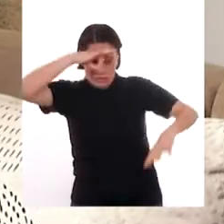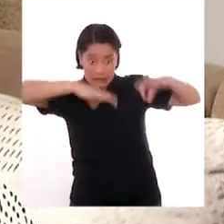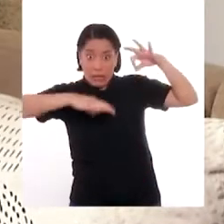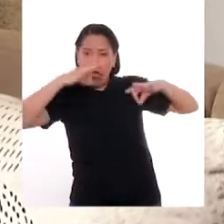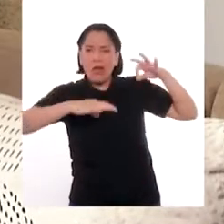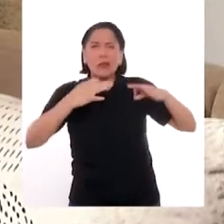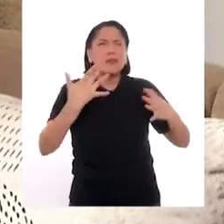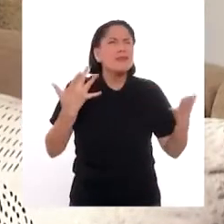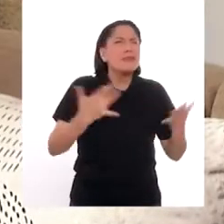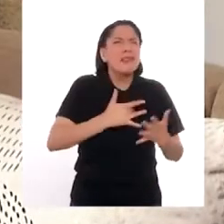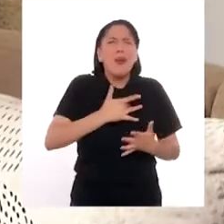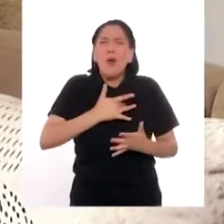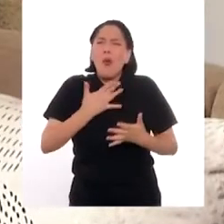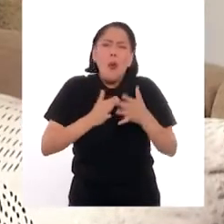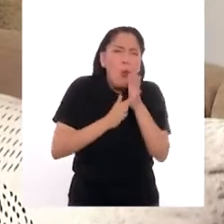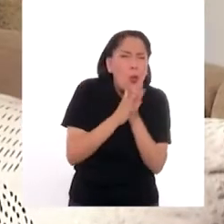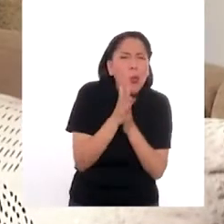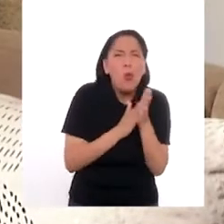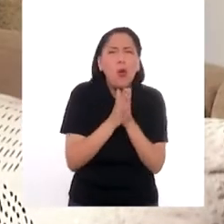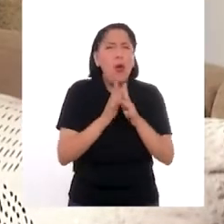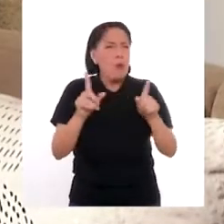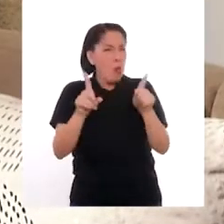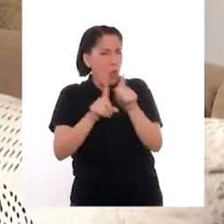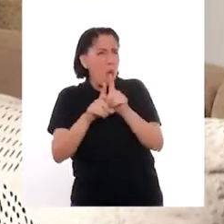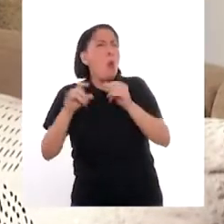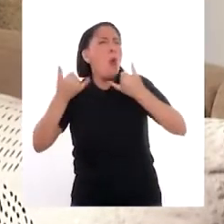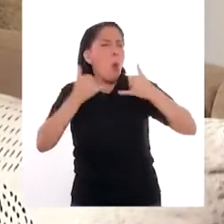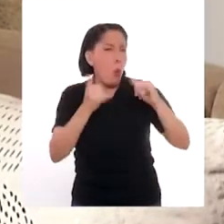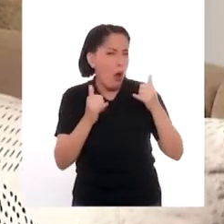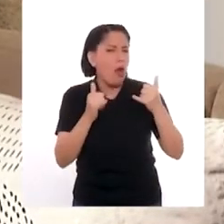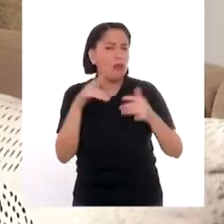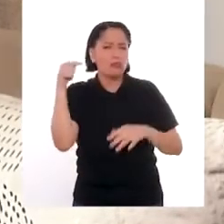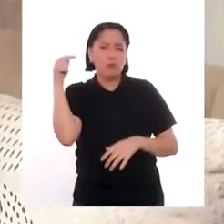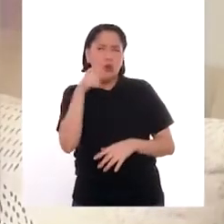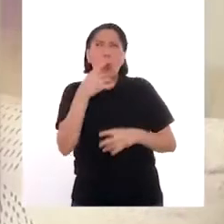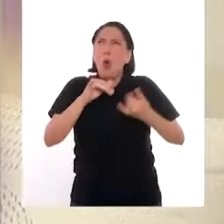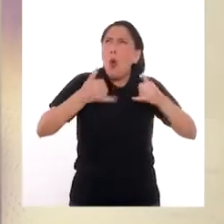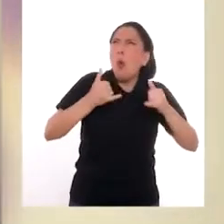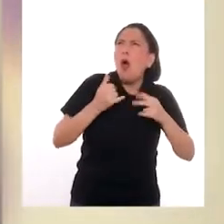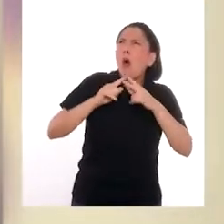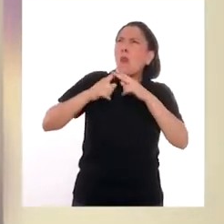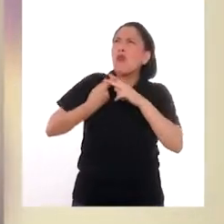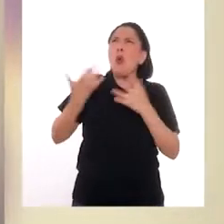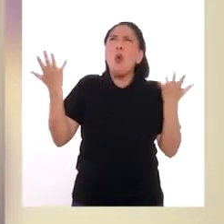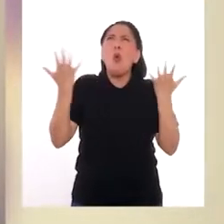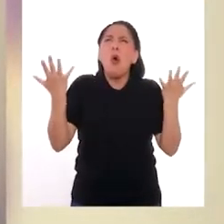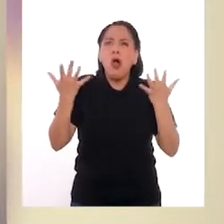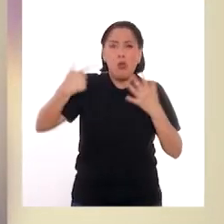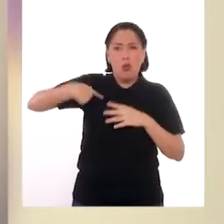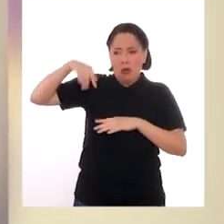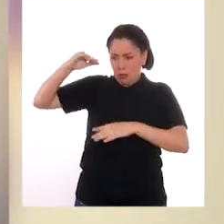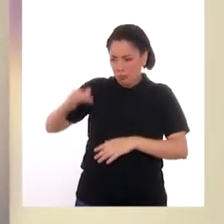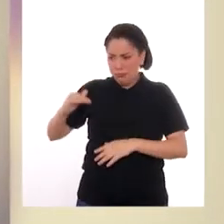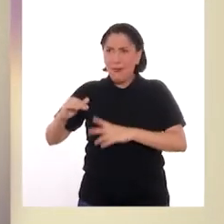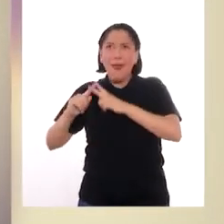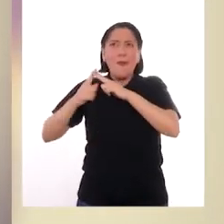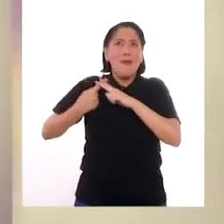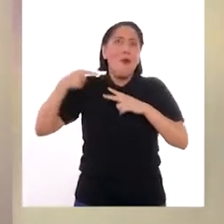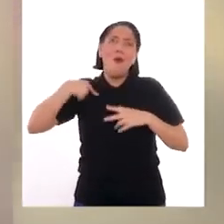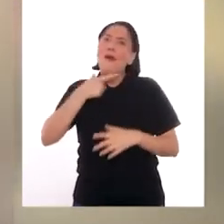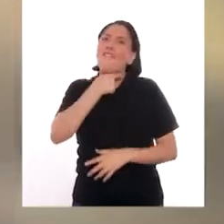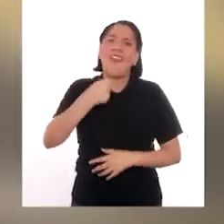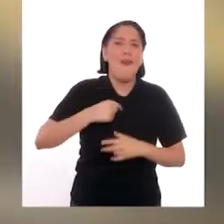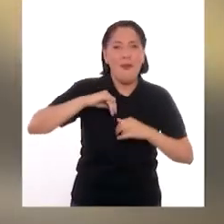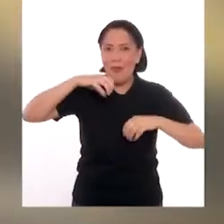Para mí el teatro es mi pasión, pero también es juego. Y creo que he jugado desde que tengo uso de razón, así que me encanta